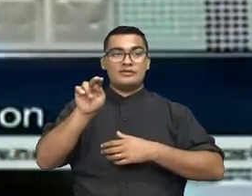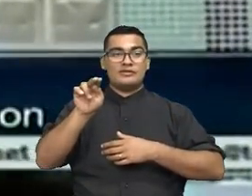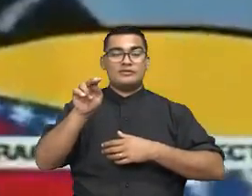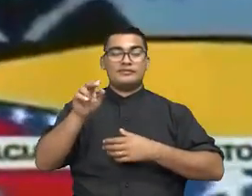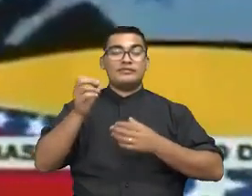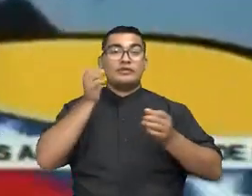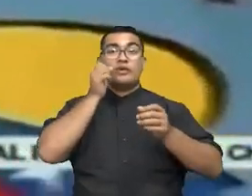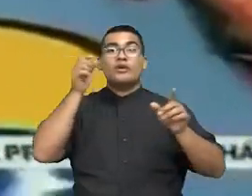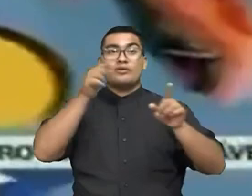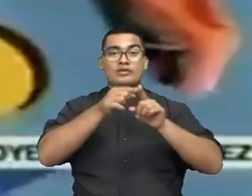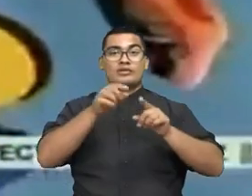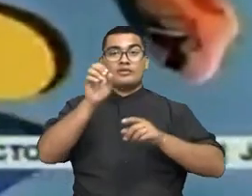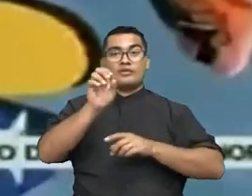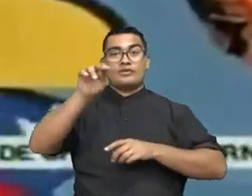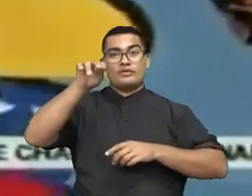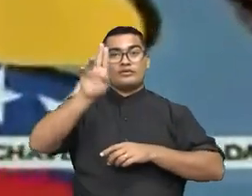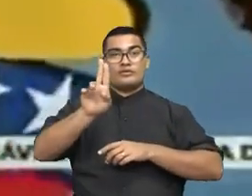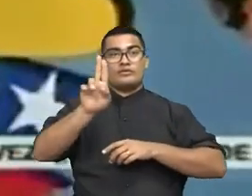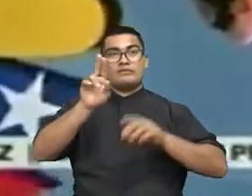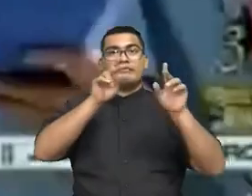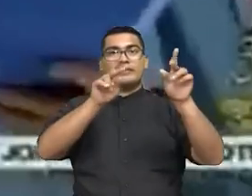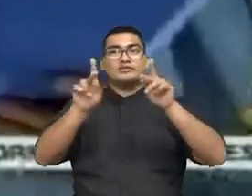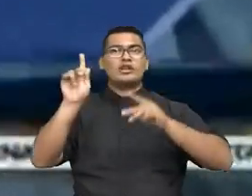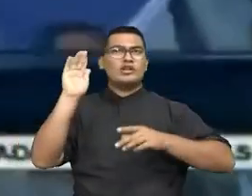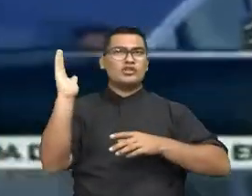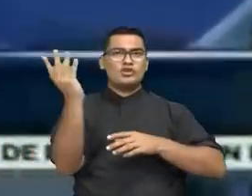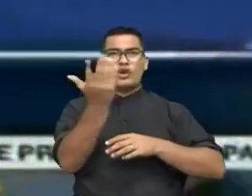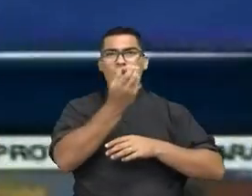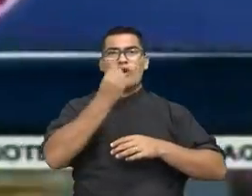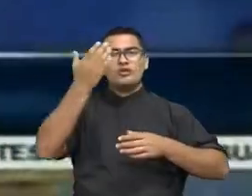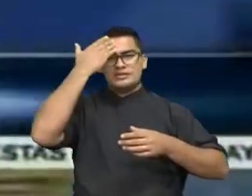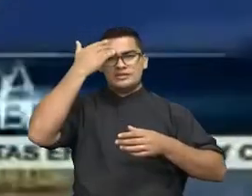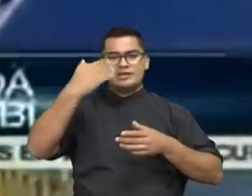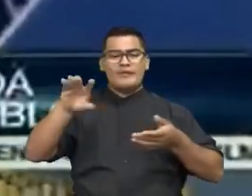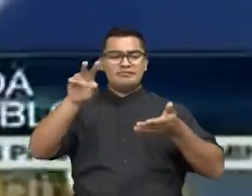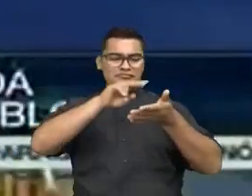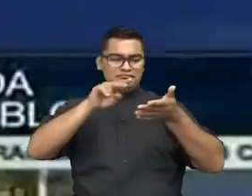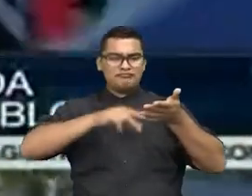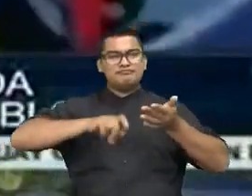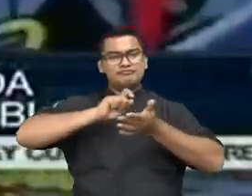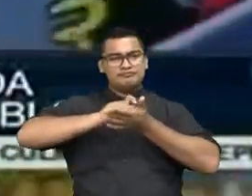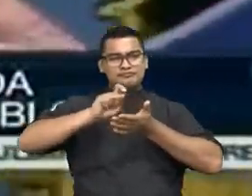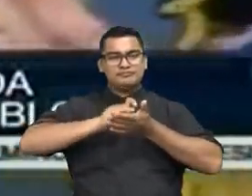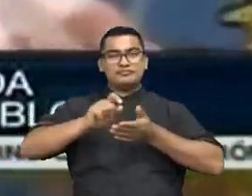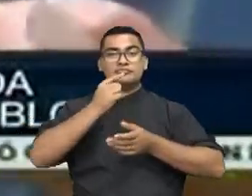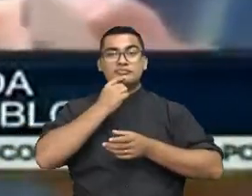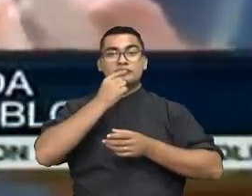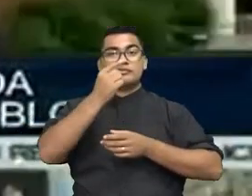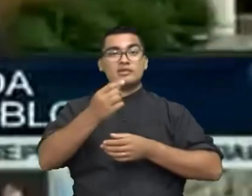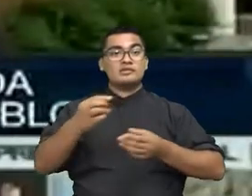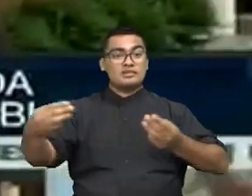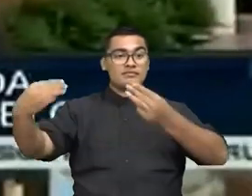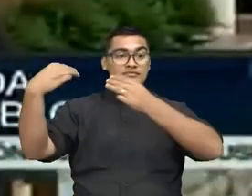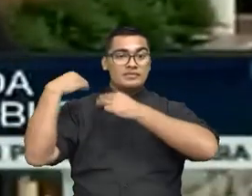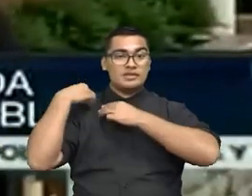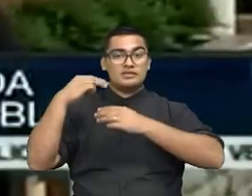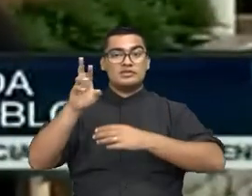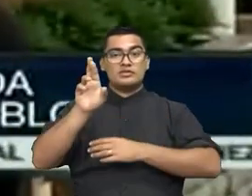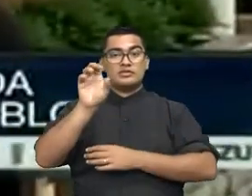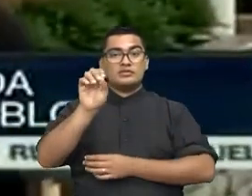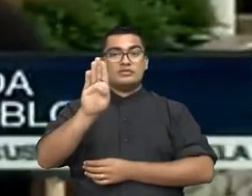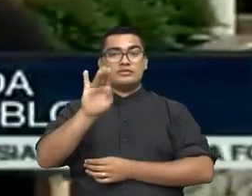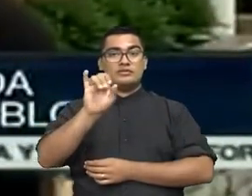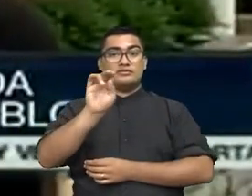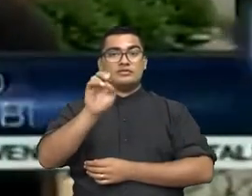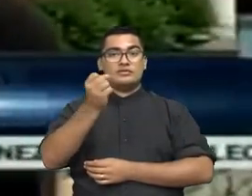objetivos de la Organización de las Naciones Unidas para este milenio en materia educativa. Y es que la misión Robinson es un programa de